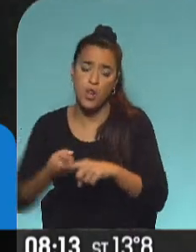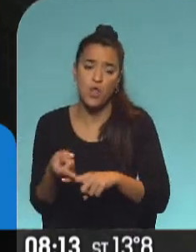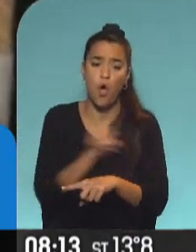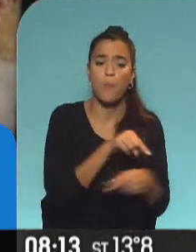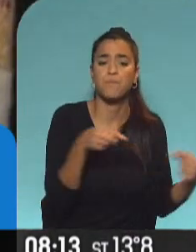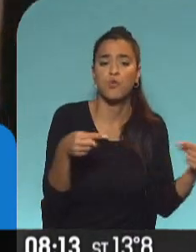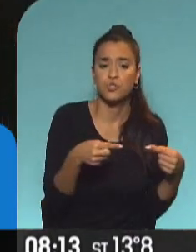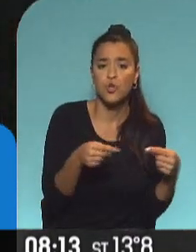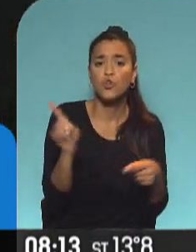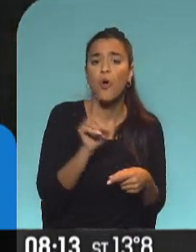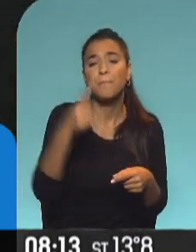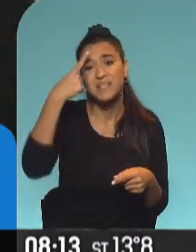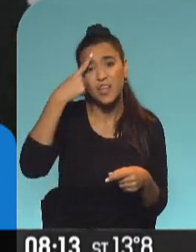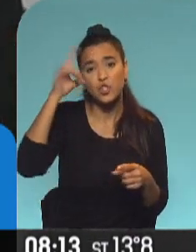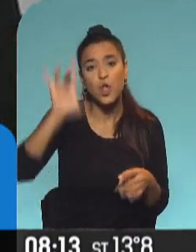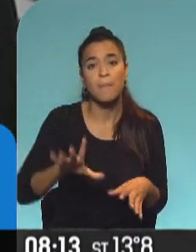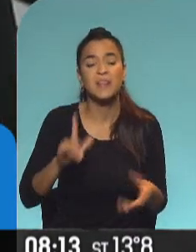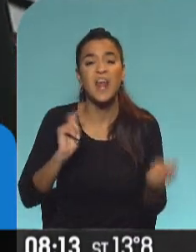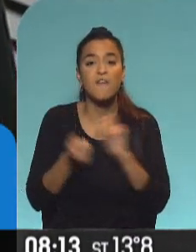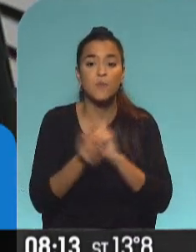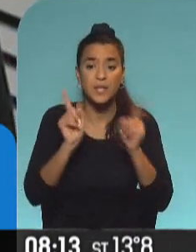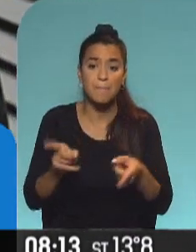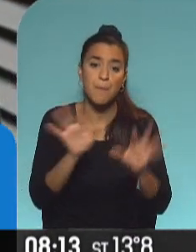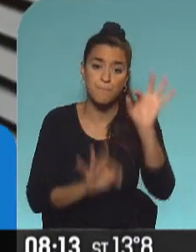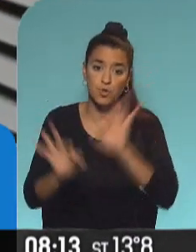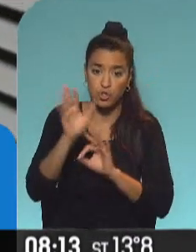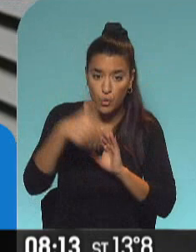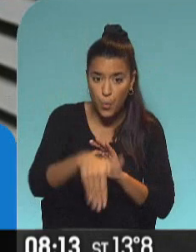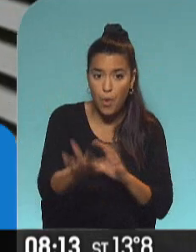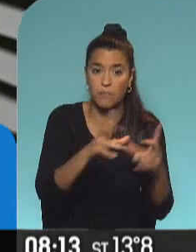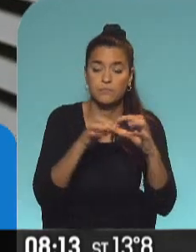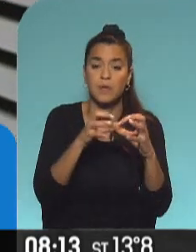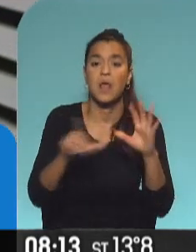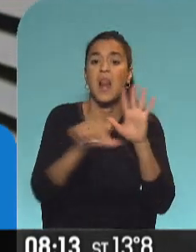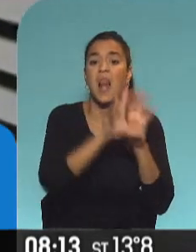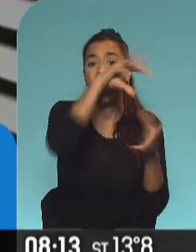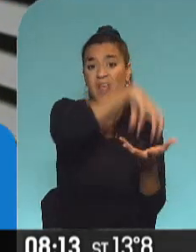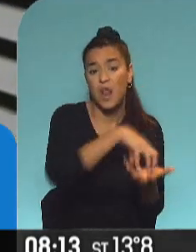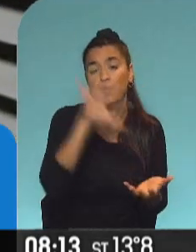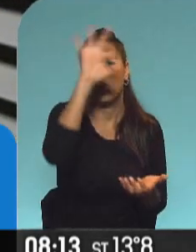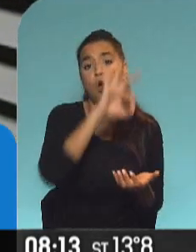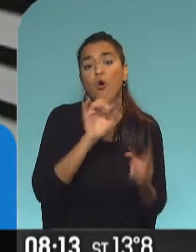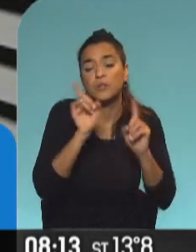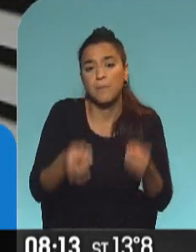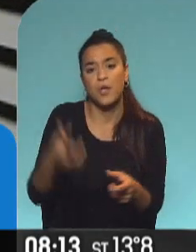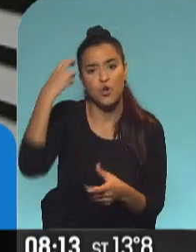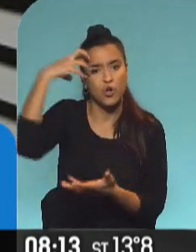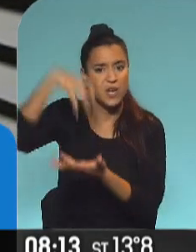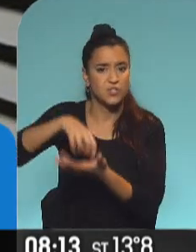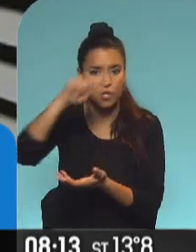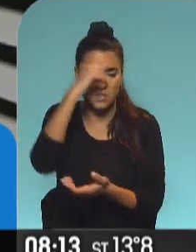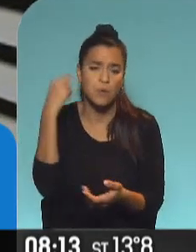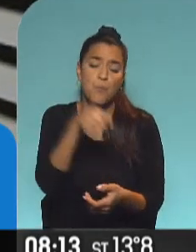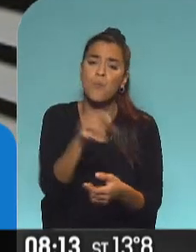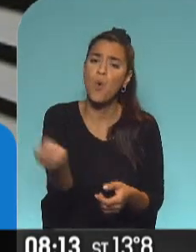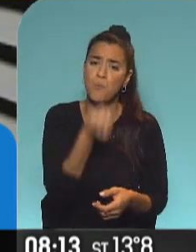pensando no solo en la reforma, sino también en los proyectos que se tienen que discutir en la legislatura o en el Congreso Nacional? Es muy